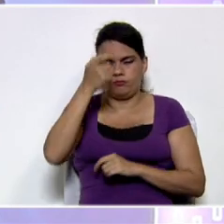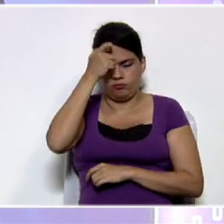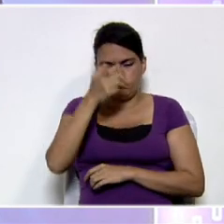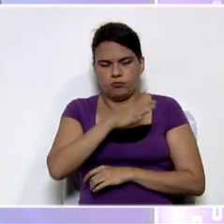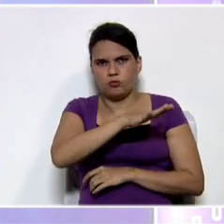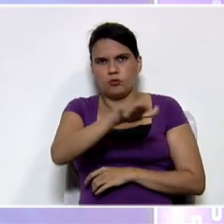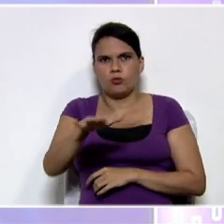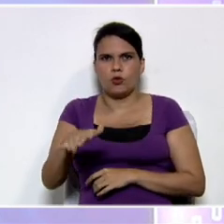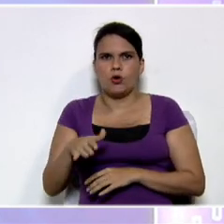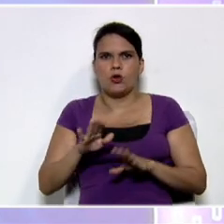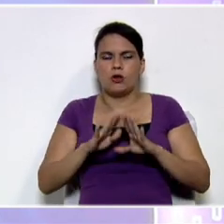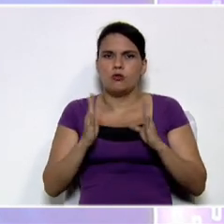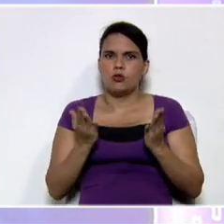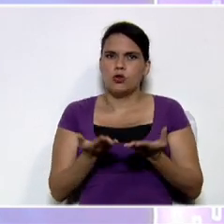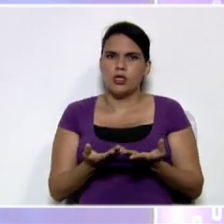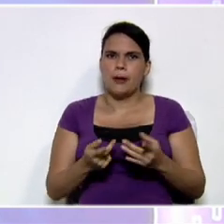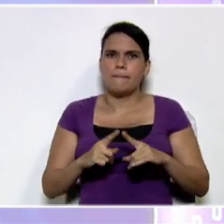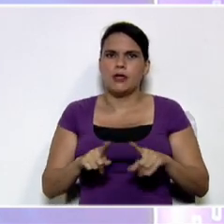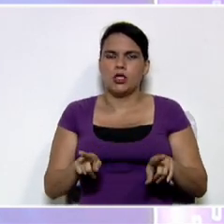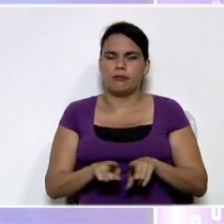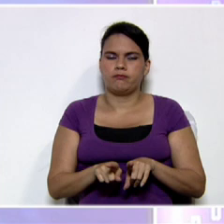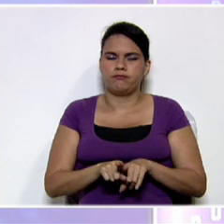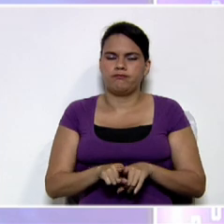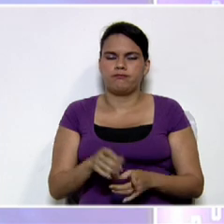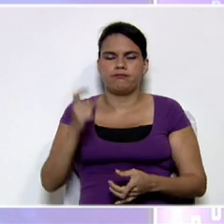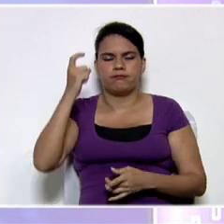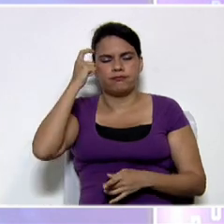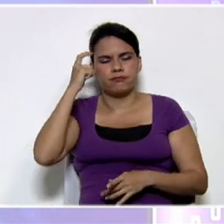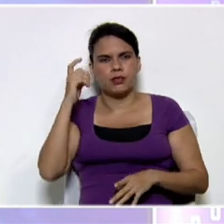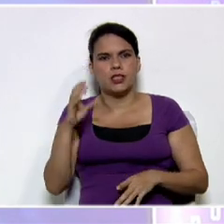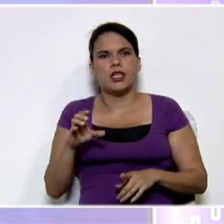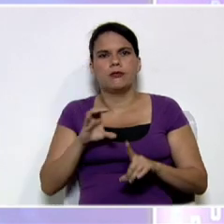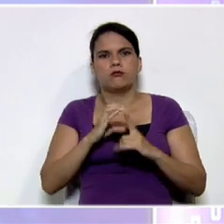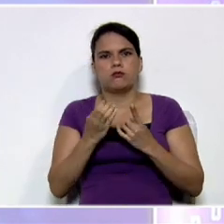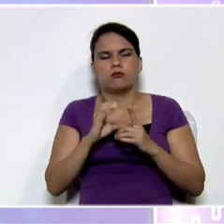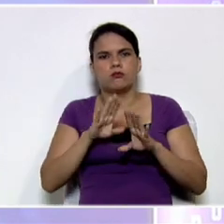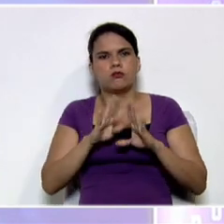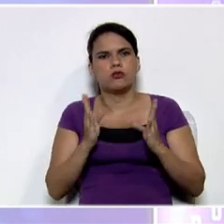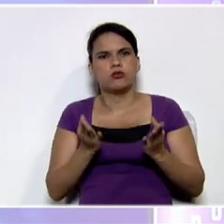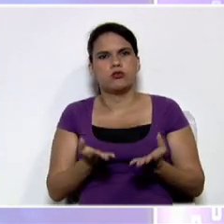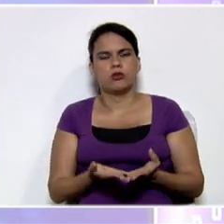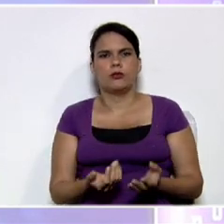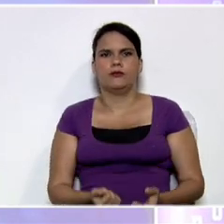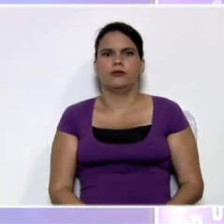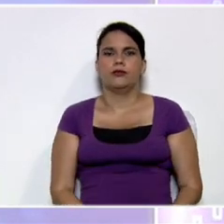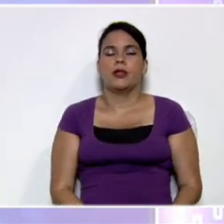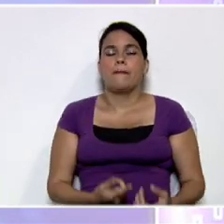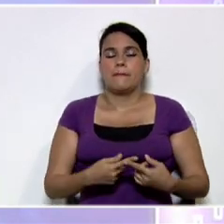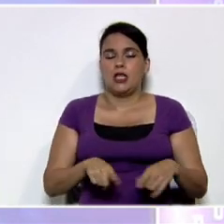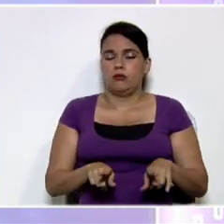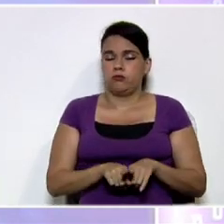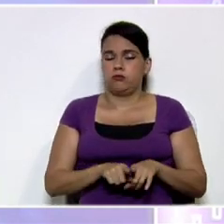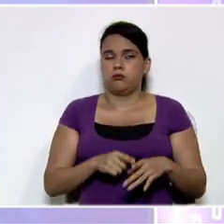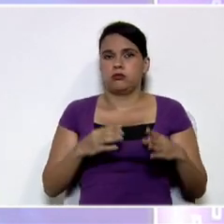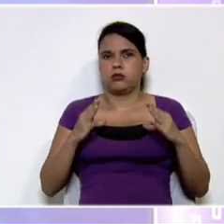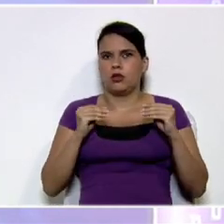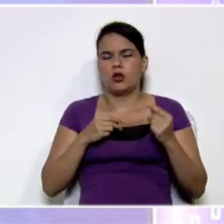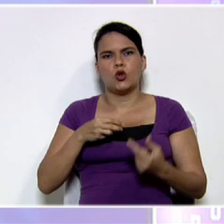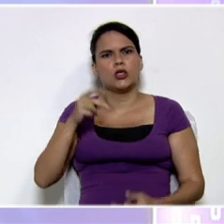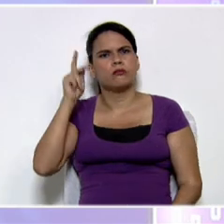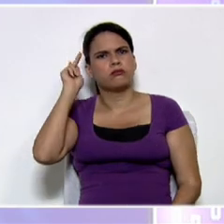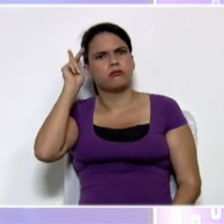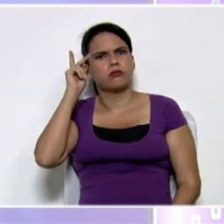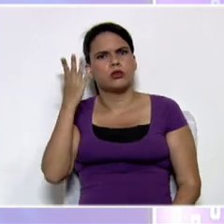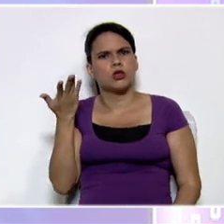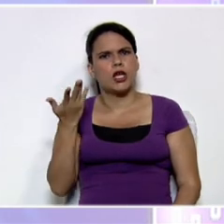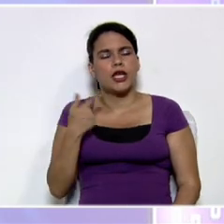también es el Día Internacional del Patrimonio Mundial. Pero de eso vamos a estar hablando con nuestra profesora Noelia Molina, quien el